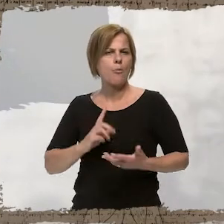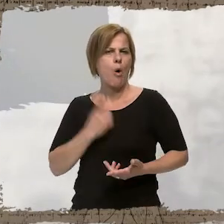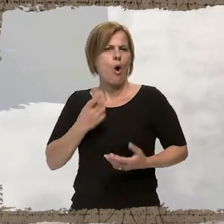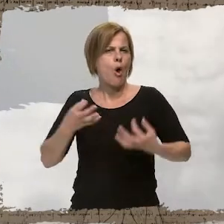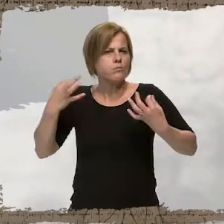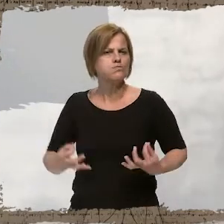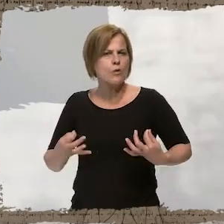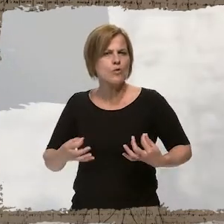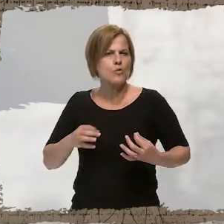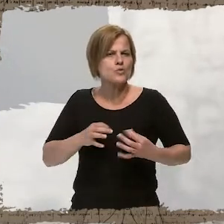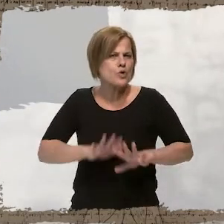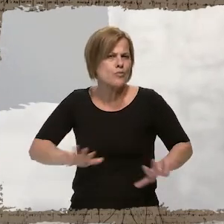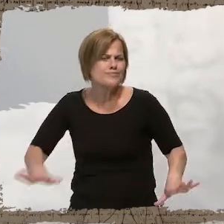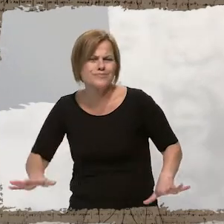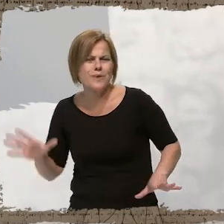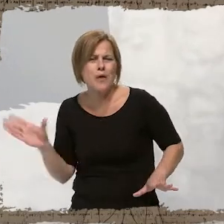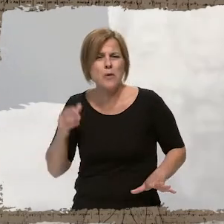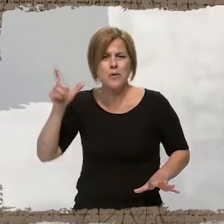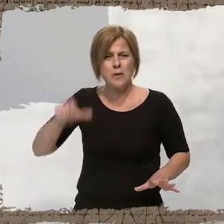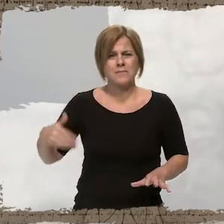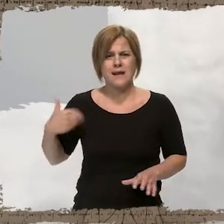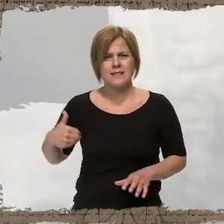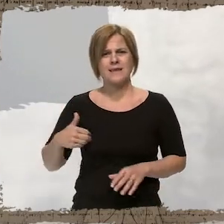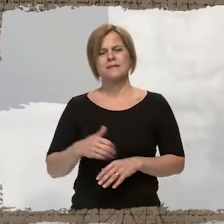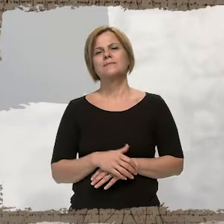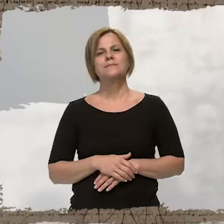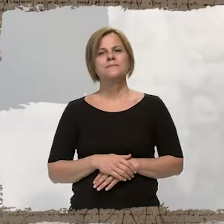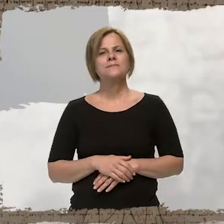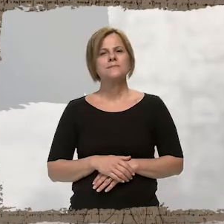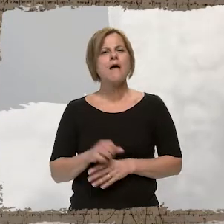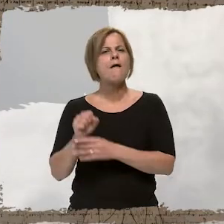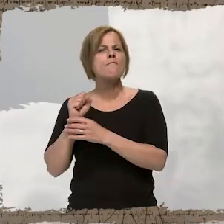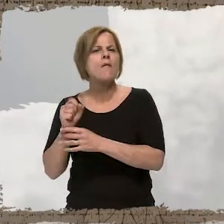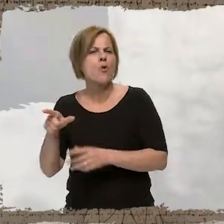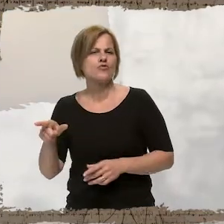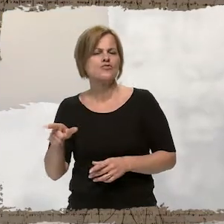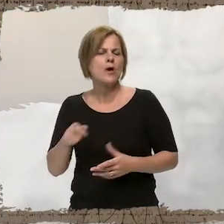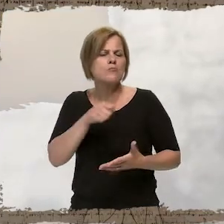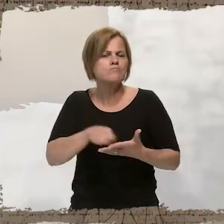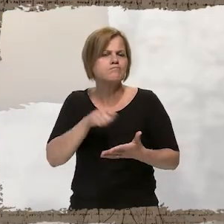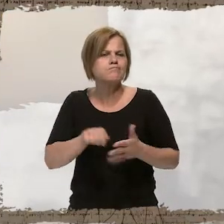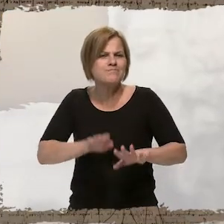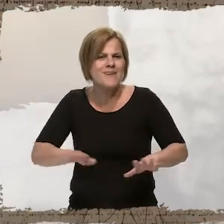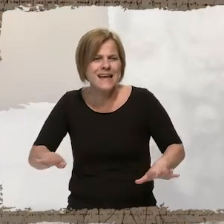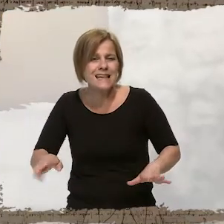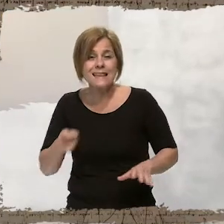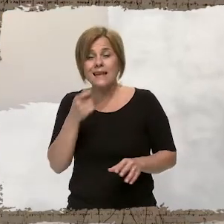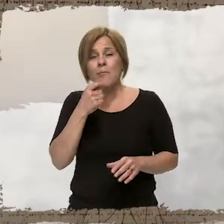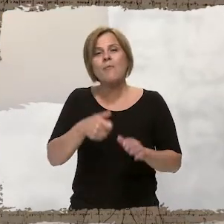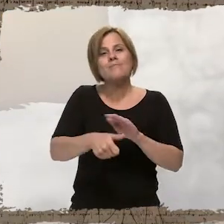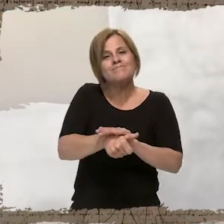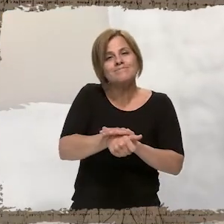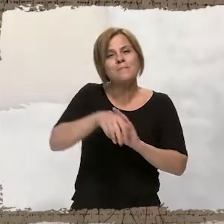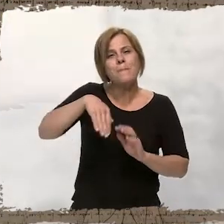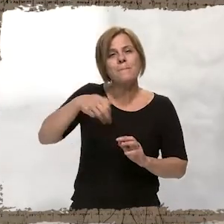viviente pro ser cultural y brazón de casi todas las infancias famosa por sus obras infantiles